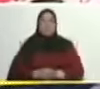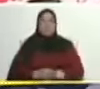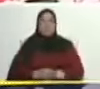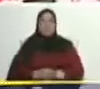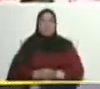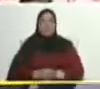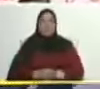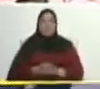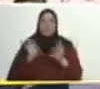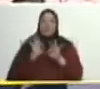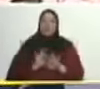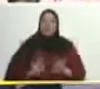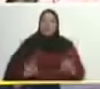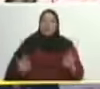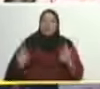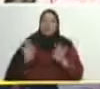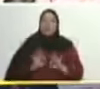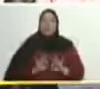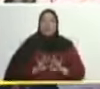con nada.